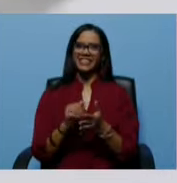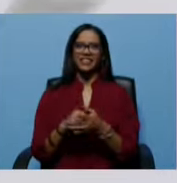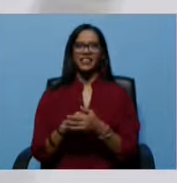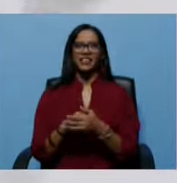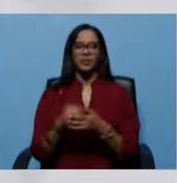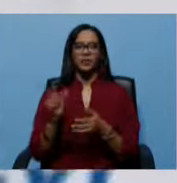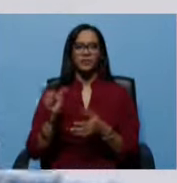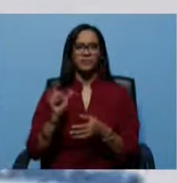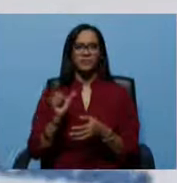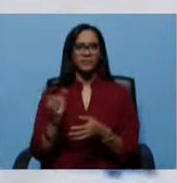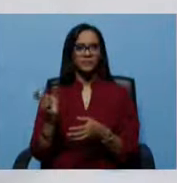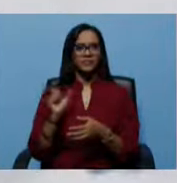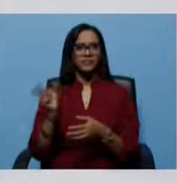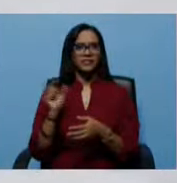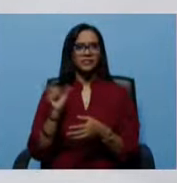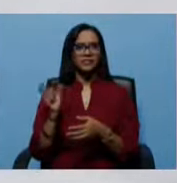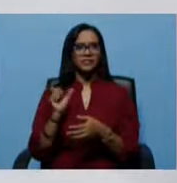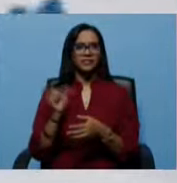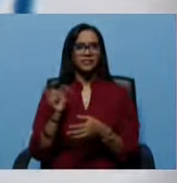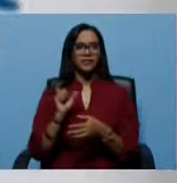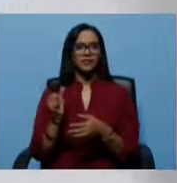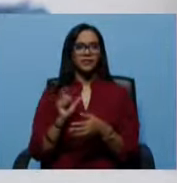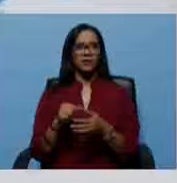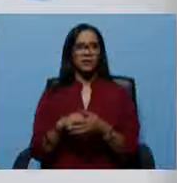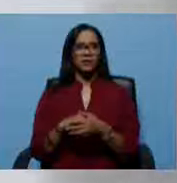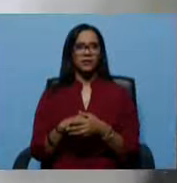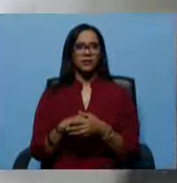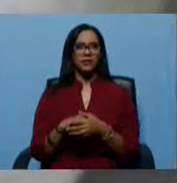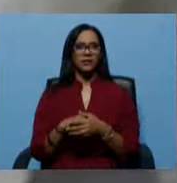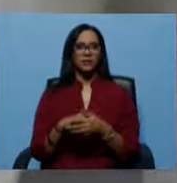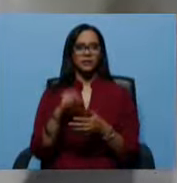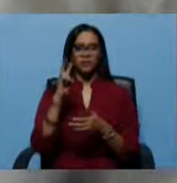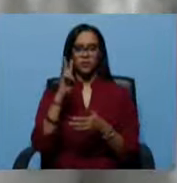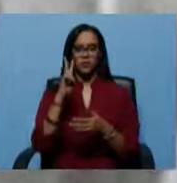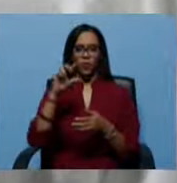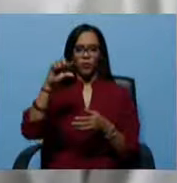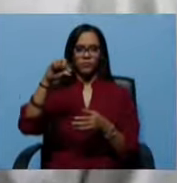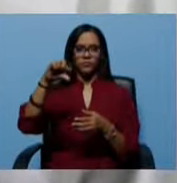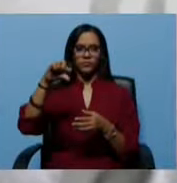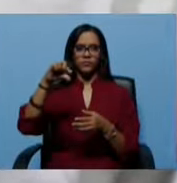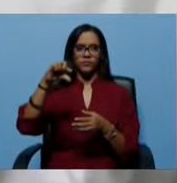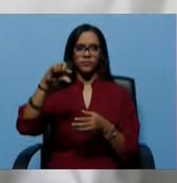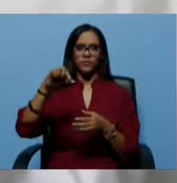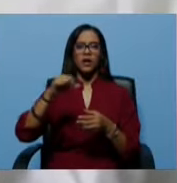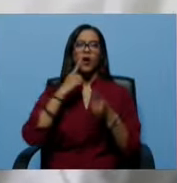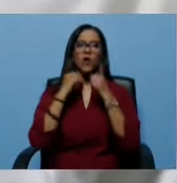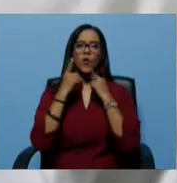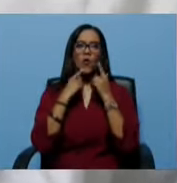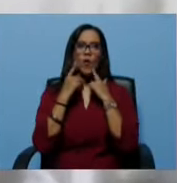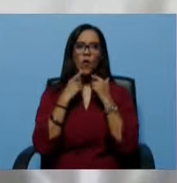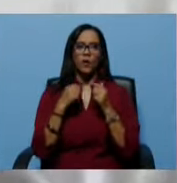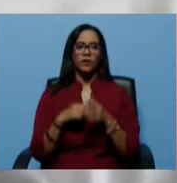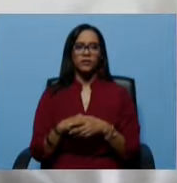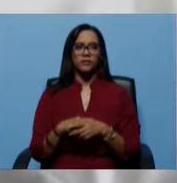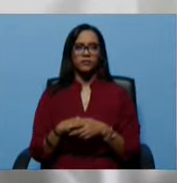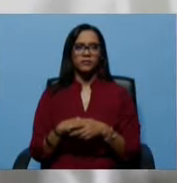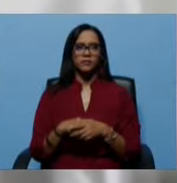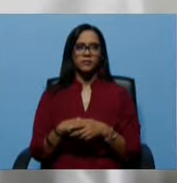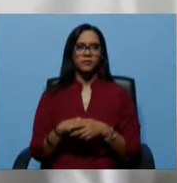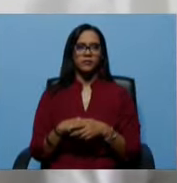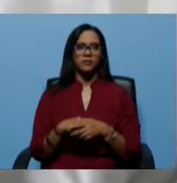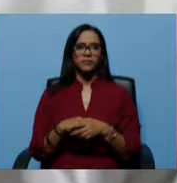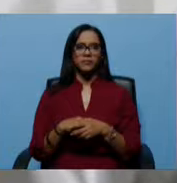poquito. Ajá. Sí, agregarle 2 goticas más de colorante, por favor. El colorante. Son okay.